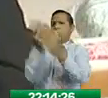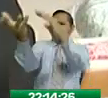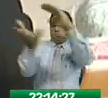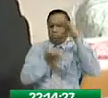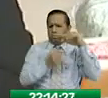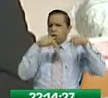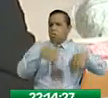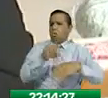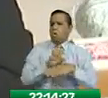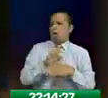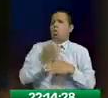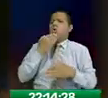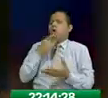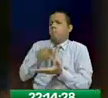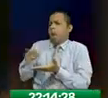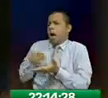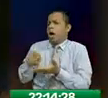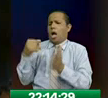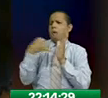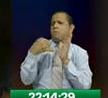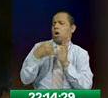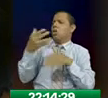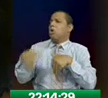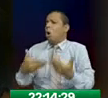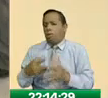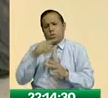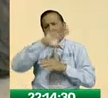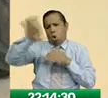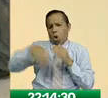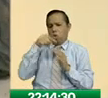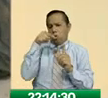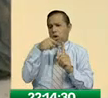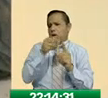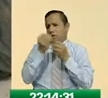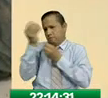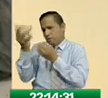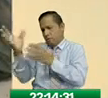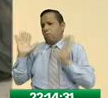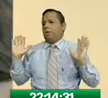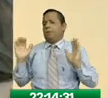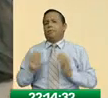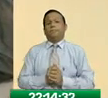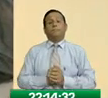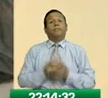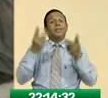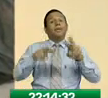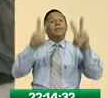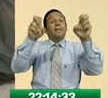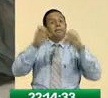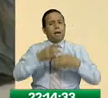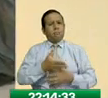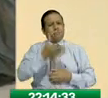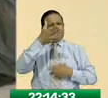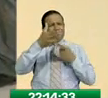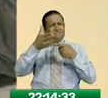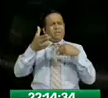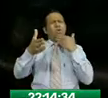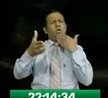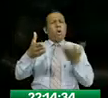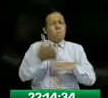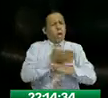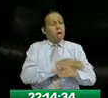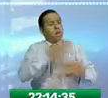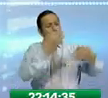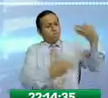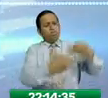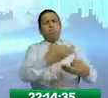país, cómo pagó. Además, la titular del Ministerio Público enfatizó en que en el tema del arma de fuego, por el que se ha procesado el